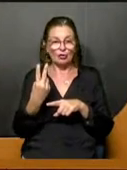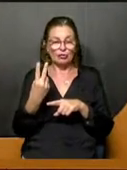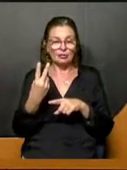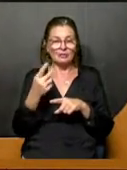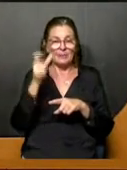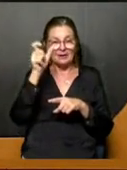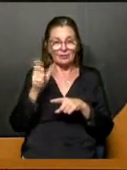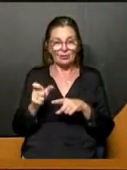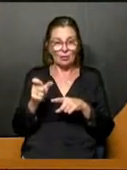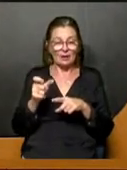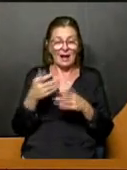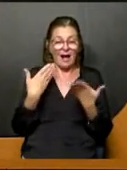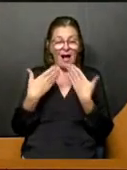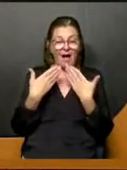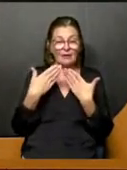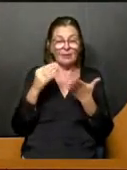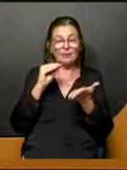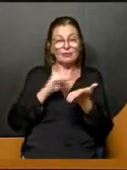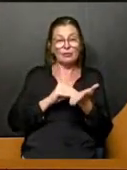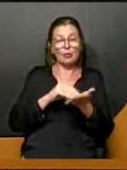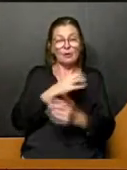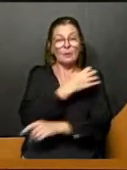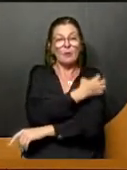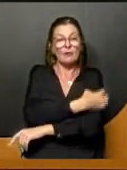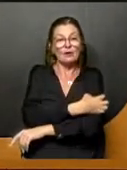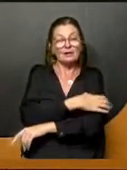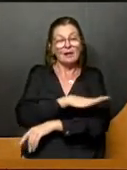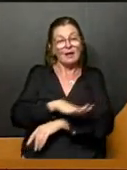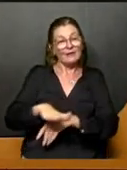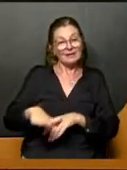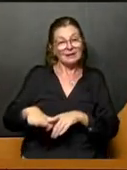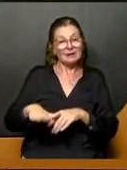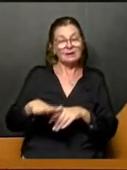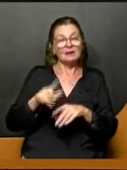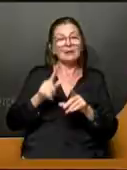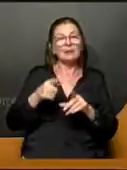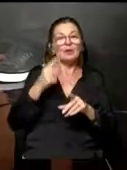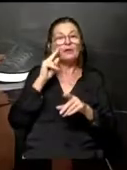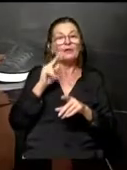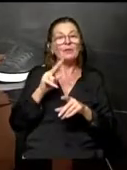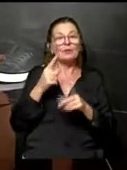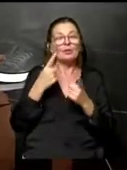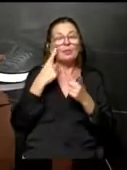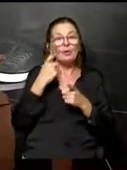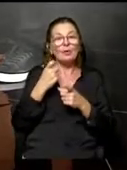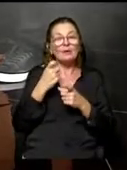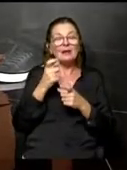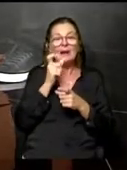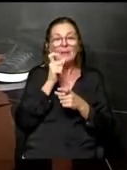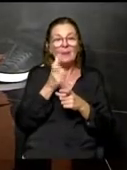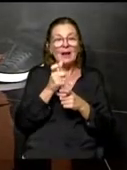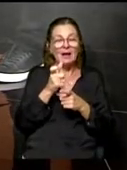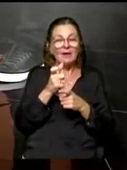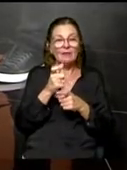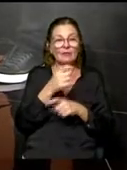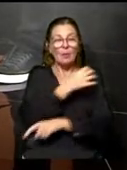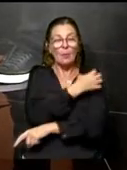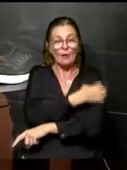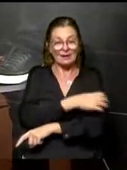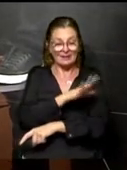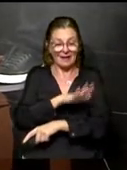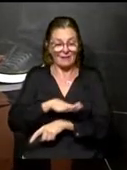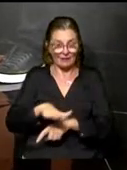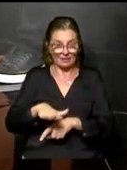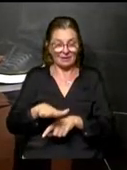legisladores y legisladoras que tenían que ver con pobreza infantil. Ahí lo que hicimos fue identificar, digamos, la palabra clave, pobreza infantil.